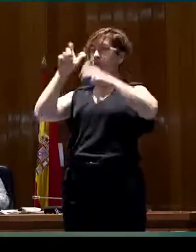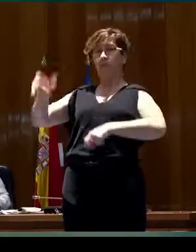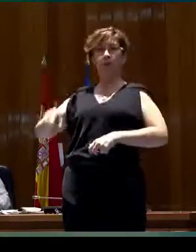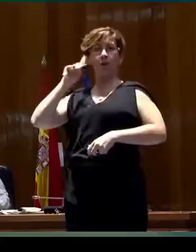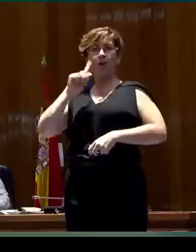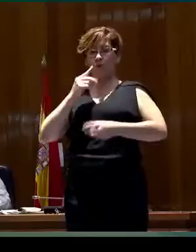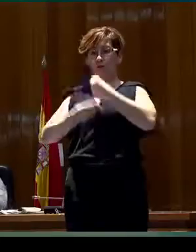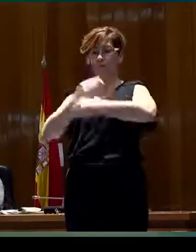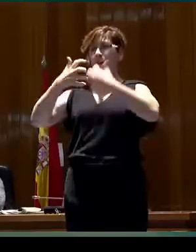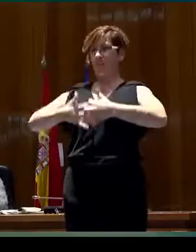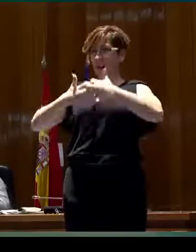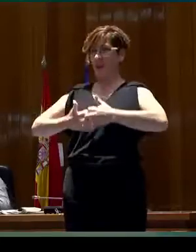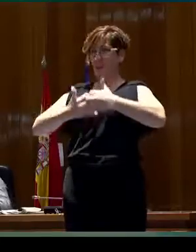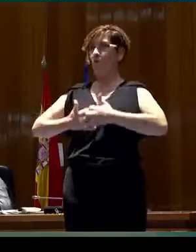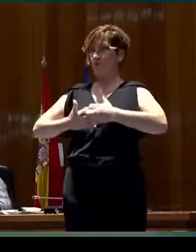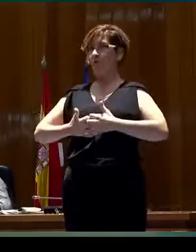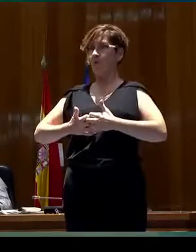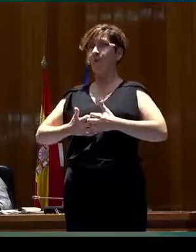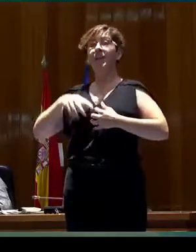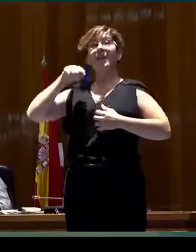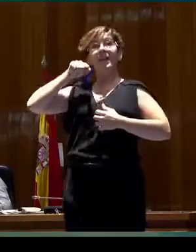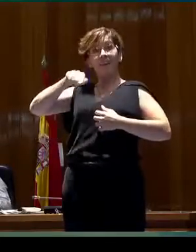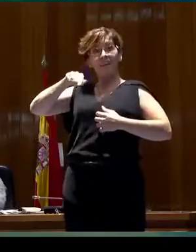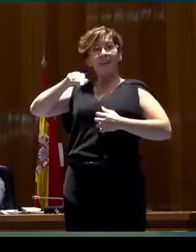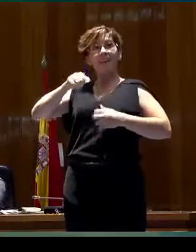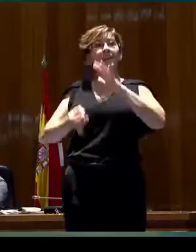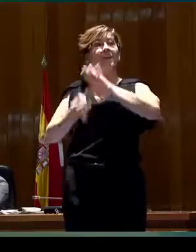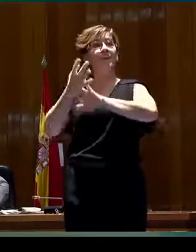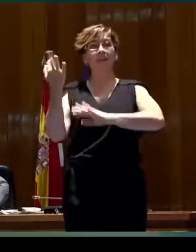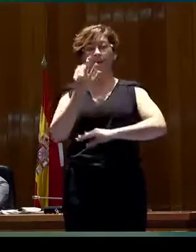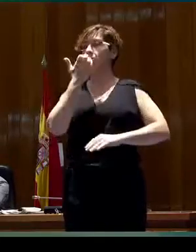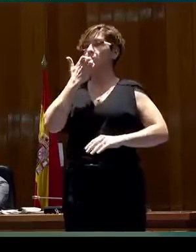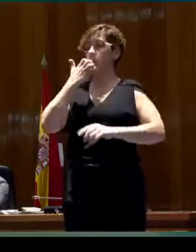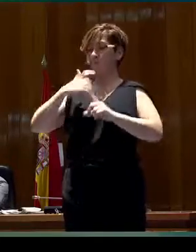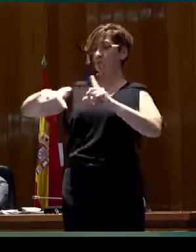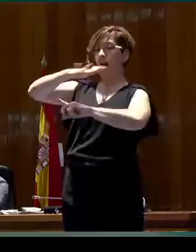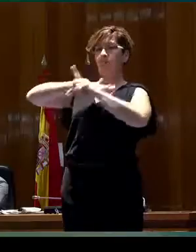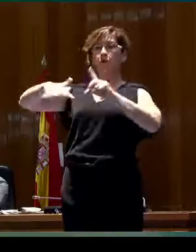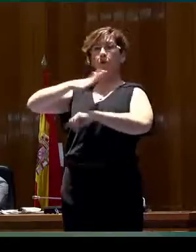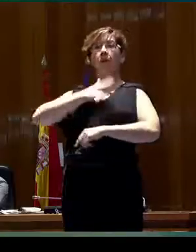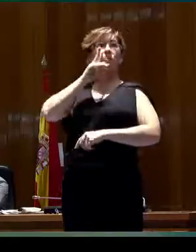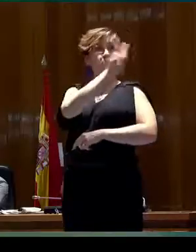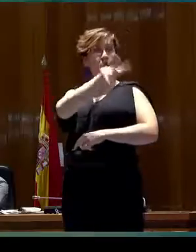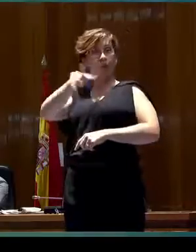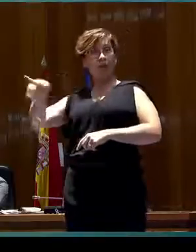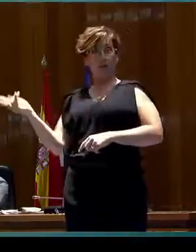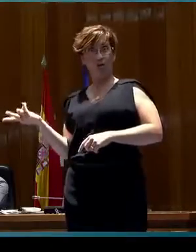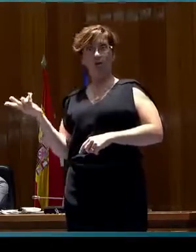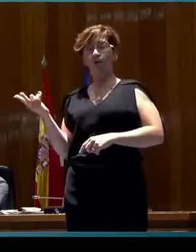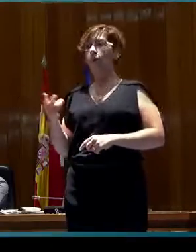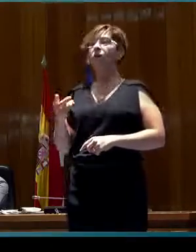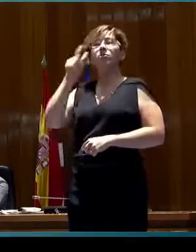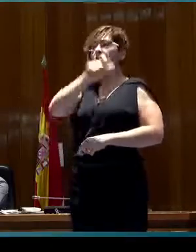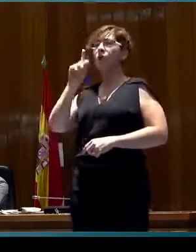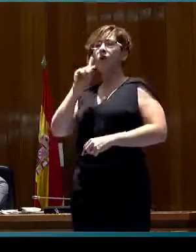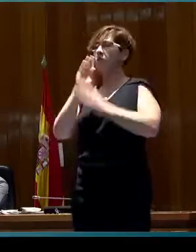se llama el eye tracking y estableció cómo en un ámbito de los museos las personas sordas iban muy rápidamente a los detalles